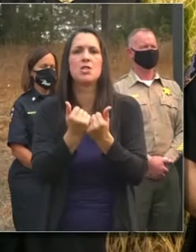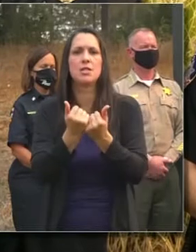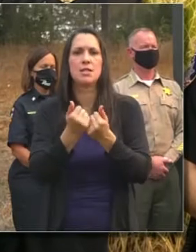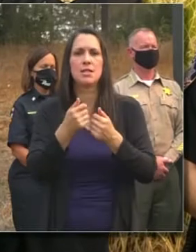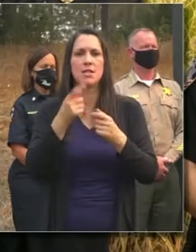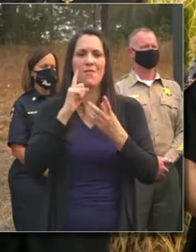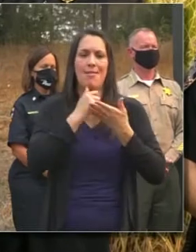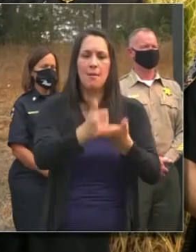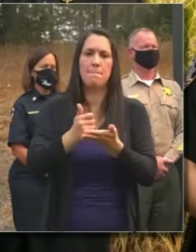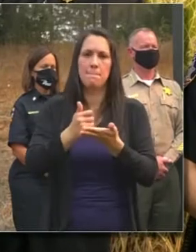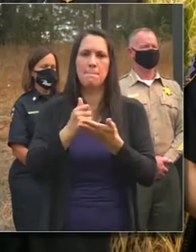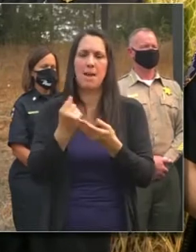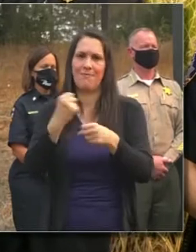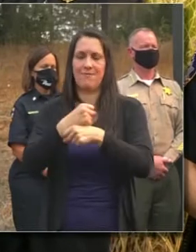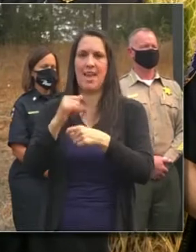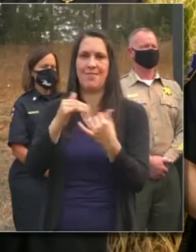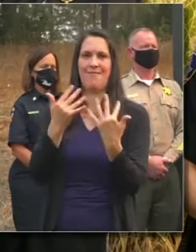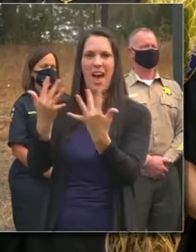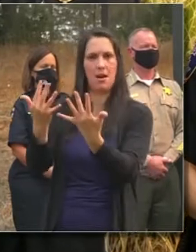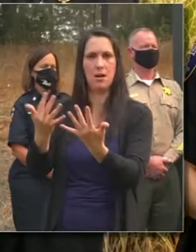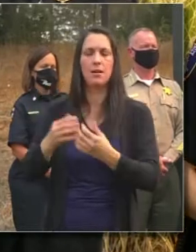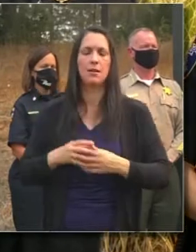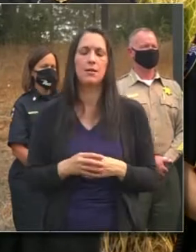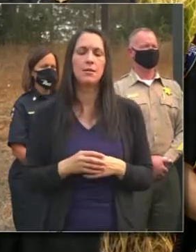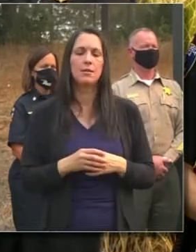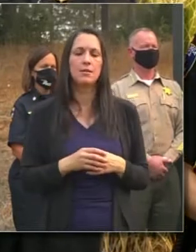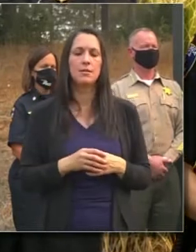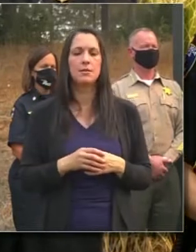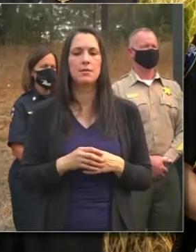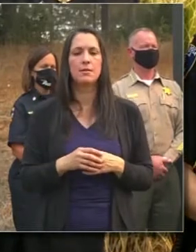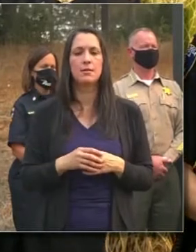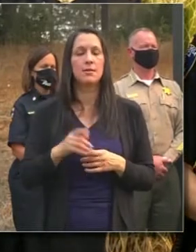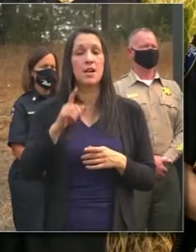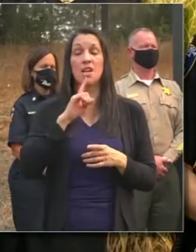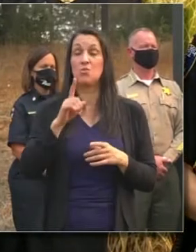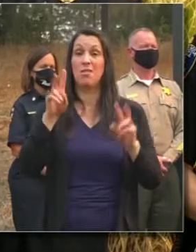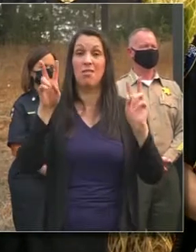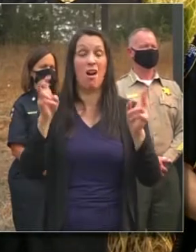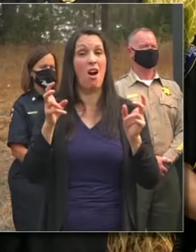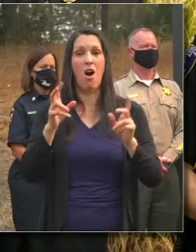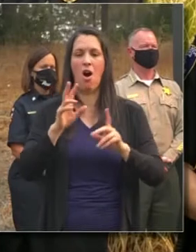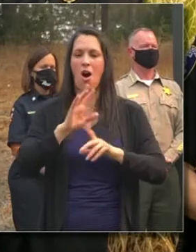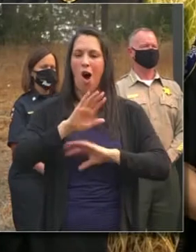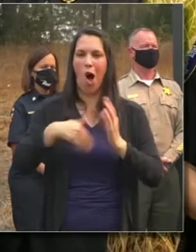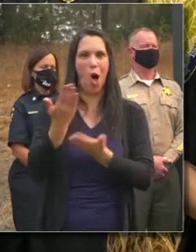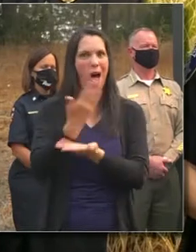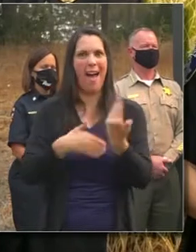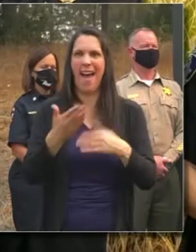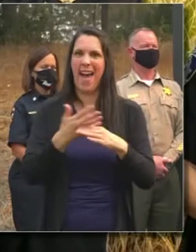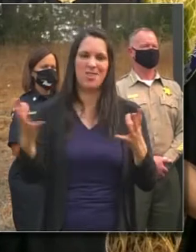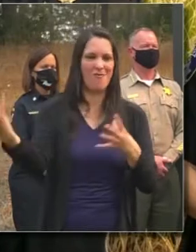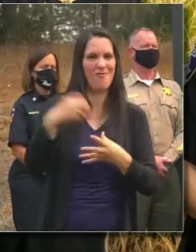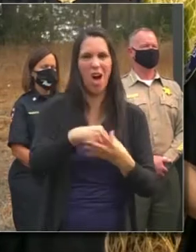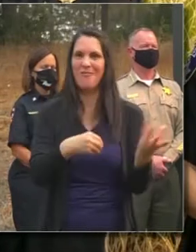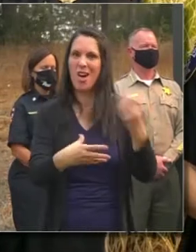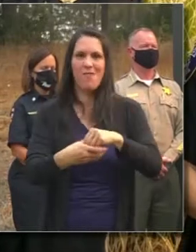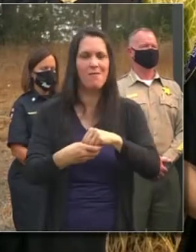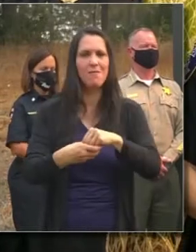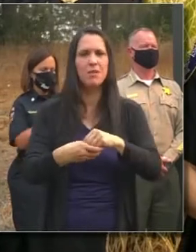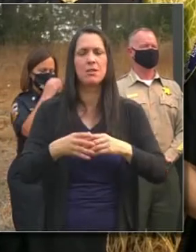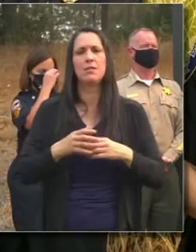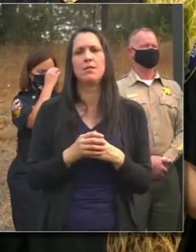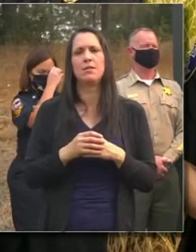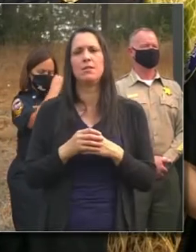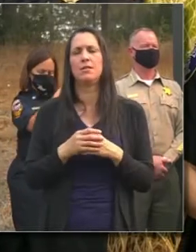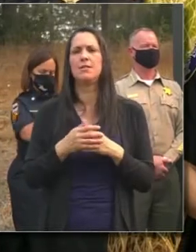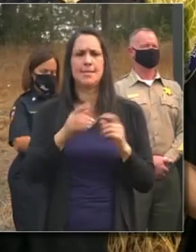necesarios para poder luchar contra estos incendios es es una situación donde todos están dando todo de